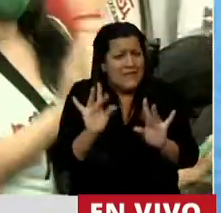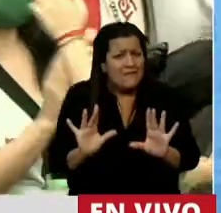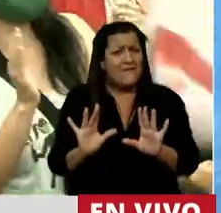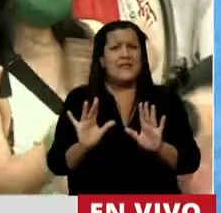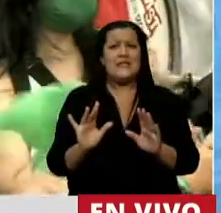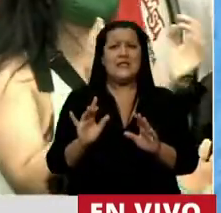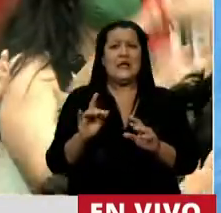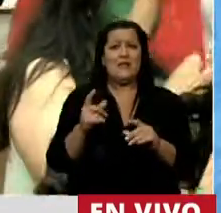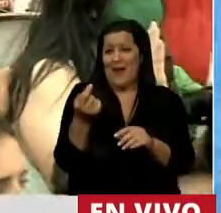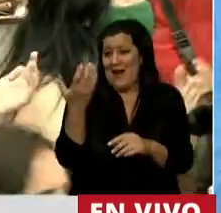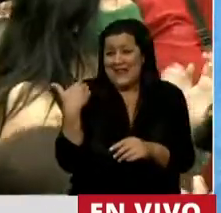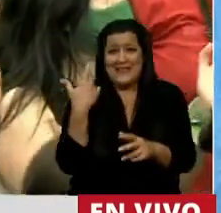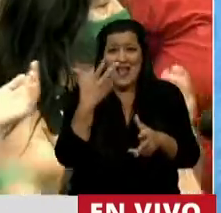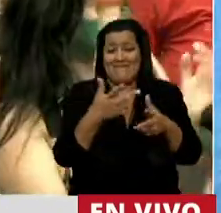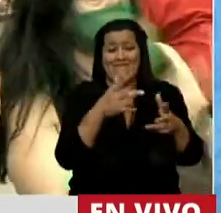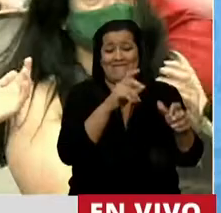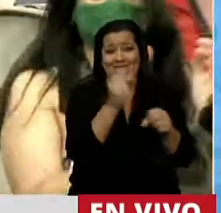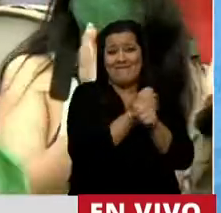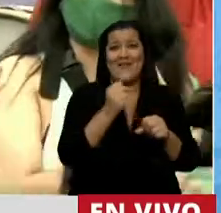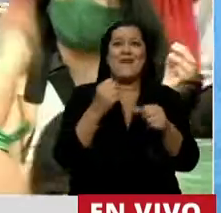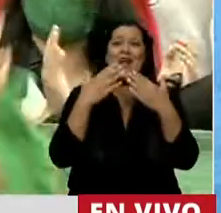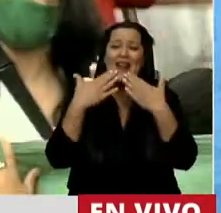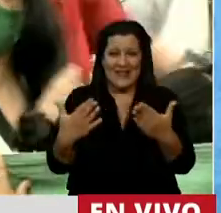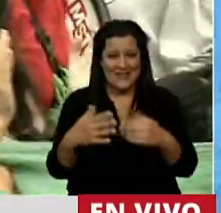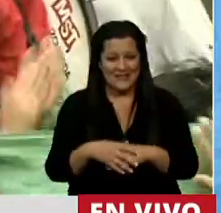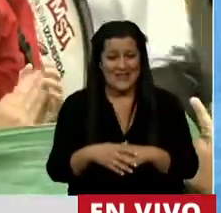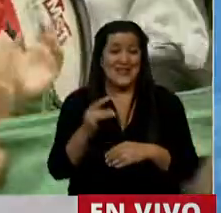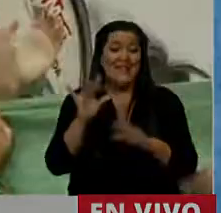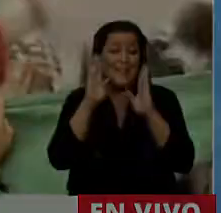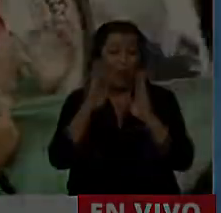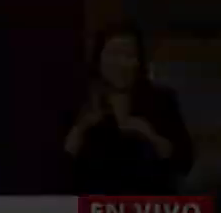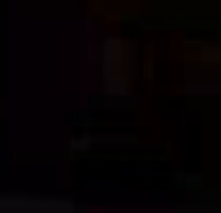concentrarse después de lo que ha pasado, pero le agradezco, presidente. No, gracias a usted, diputada.